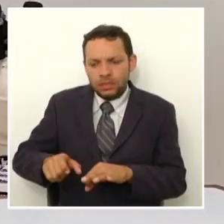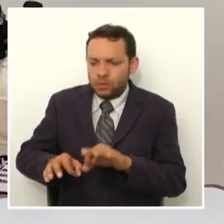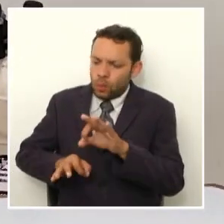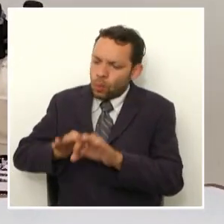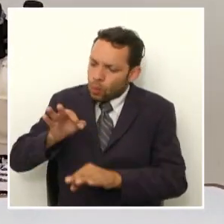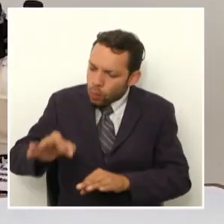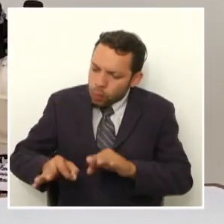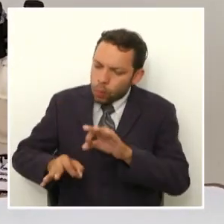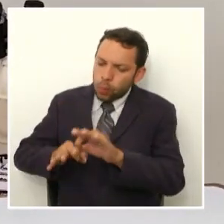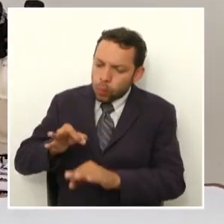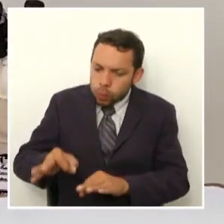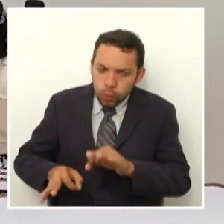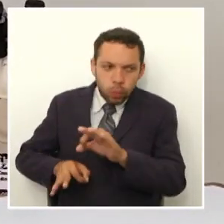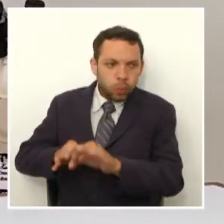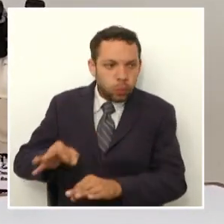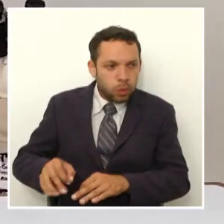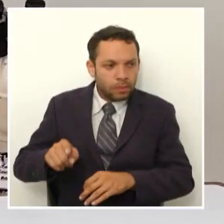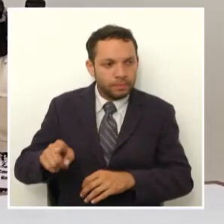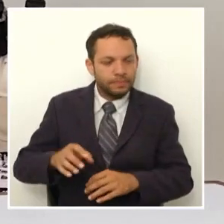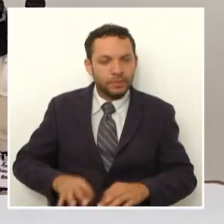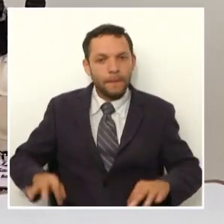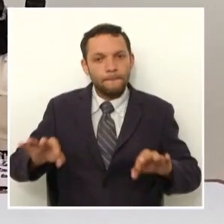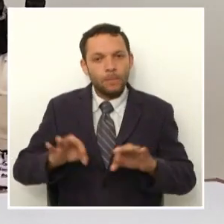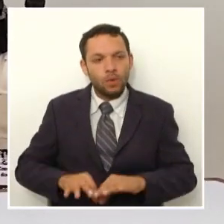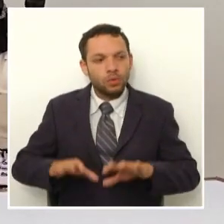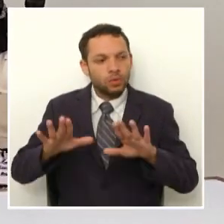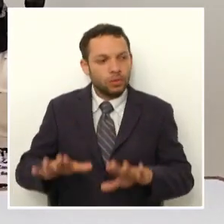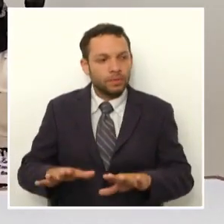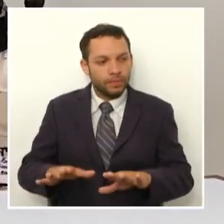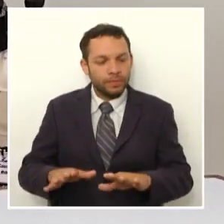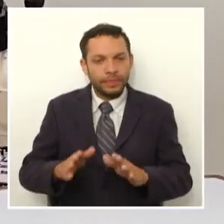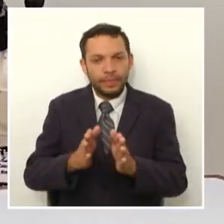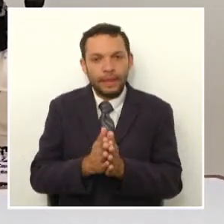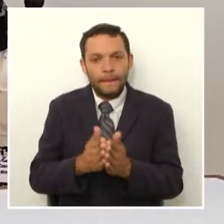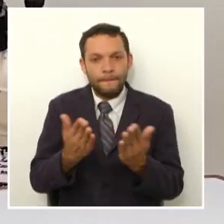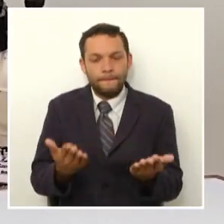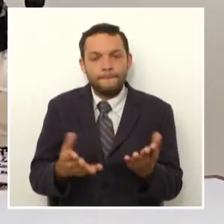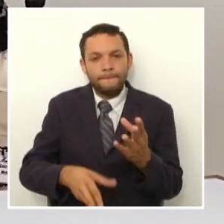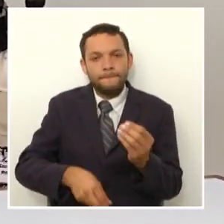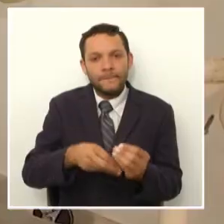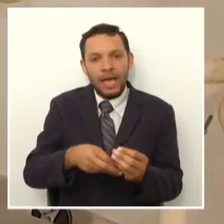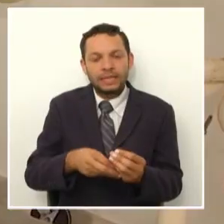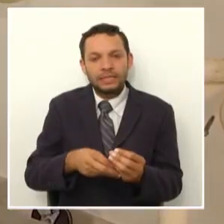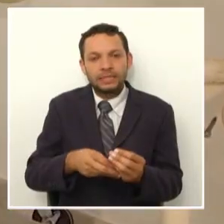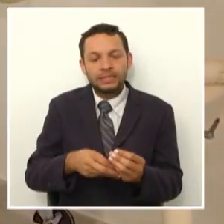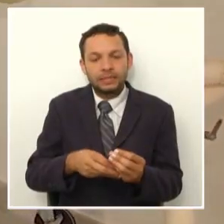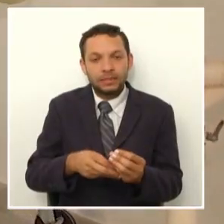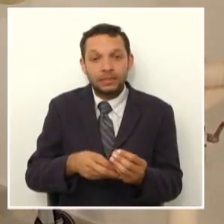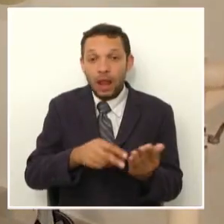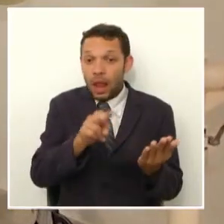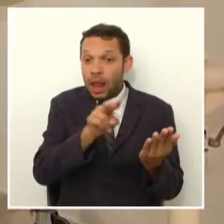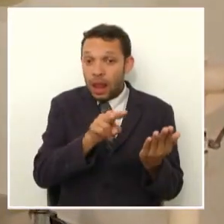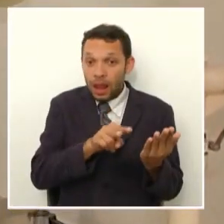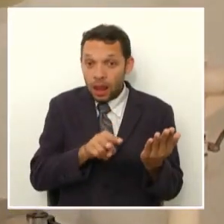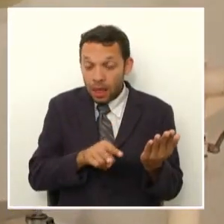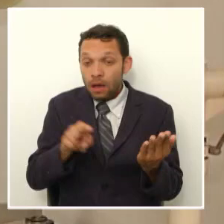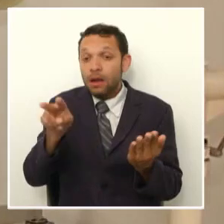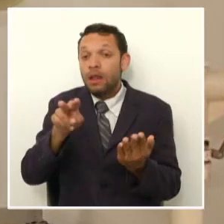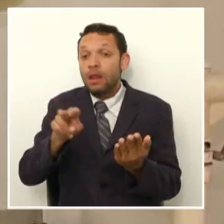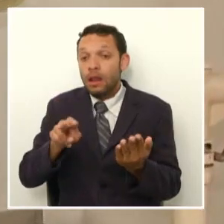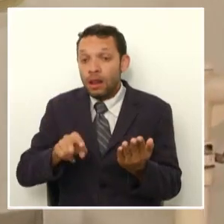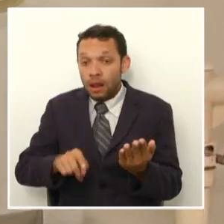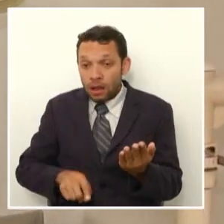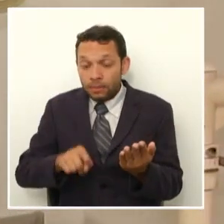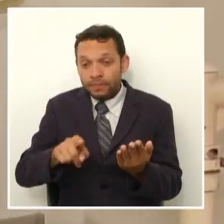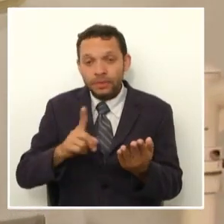significado. Este libro, este es El Dedo, es el periódico que los estudiantes de la Facultad de Medicina editaron